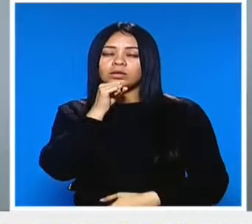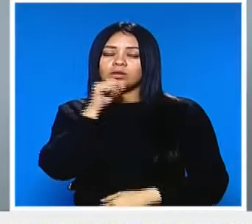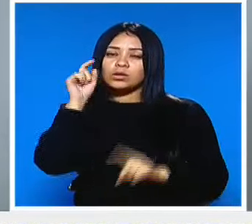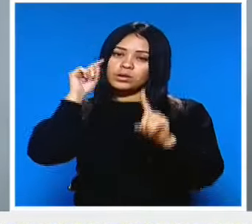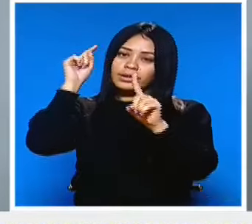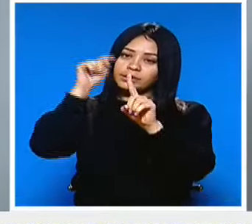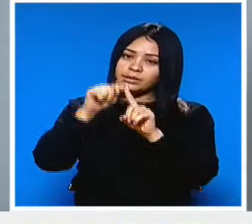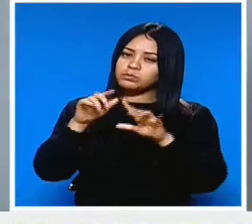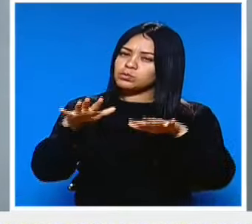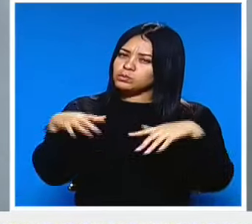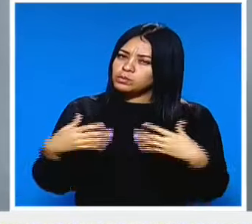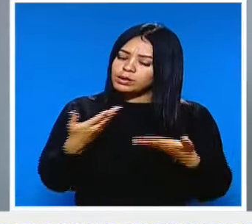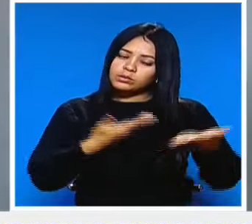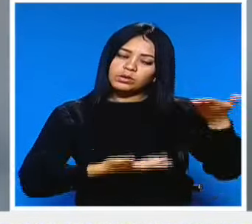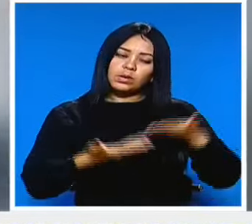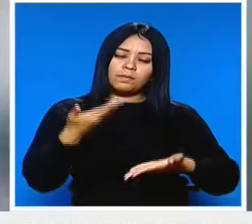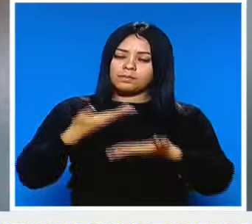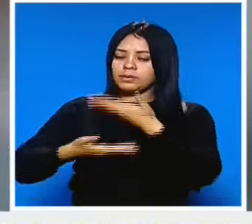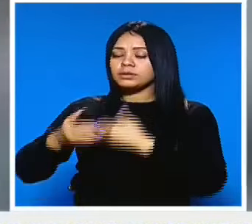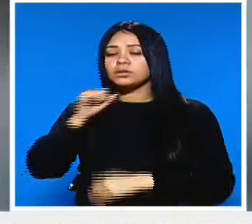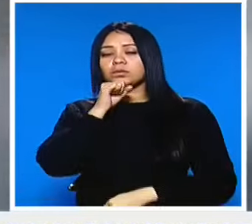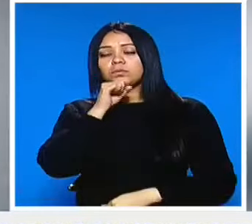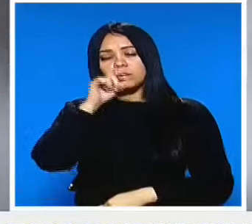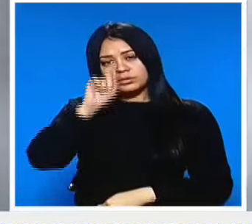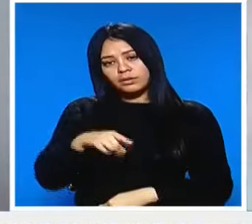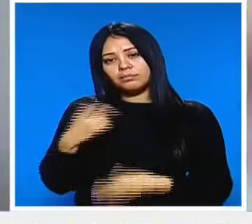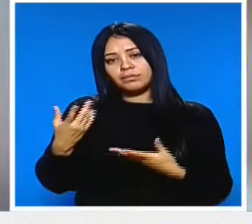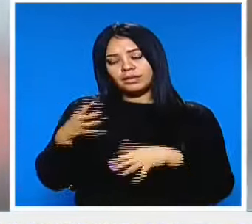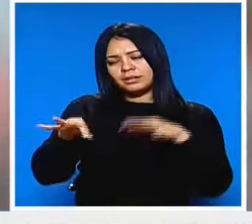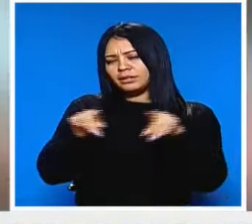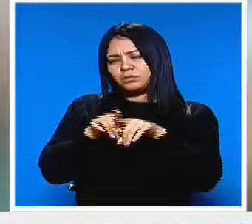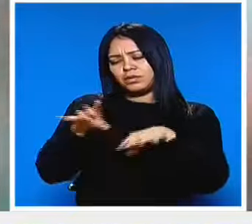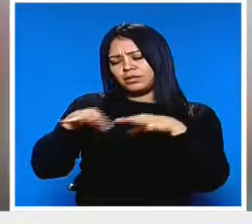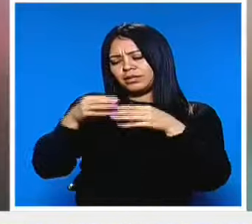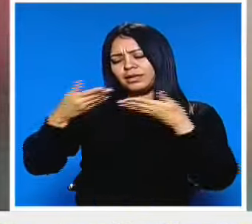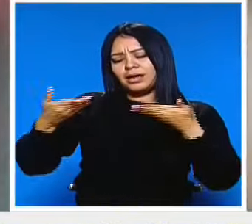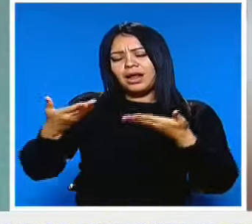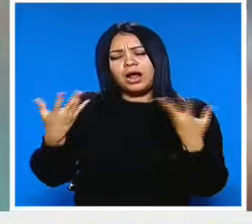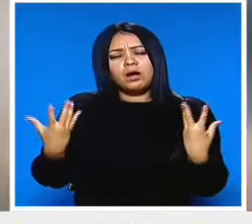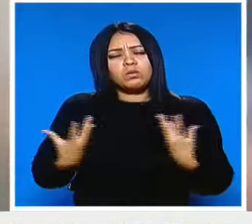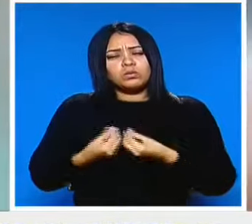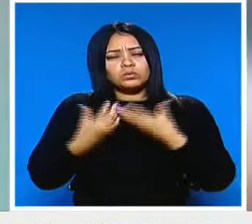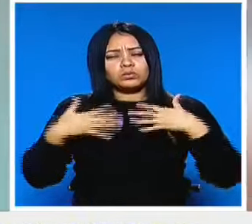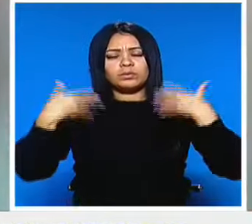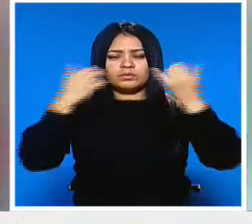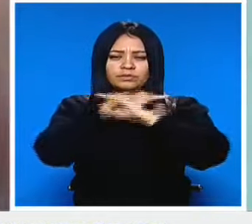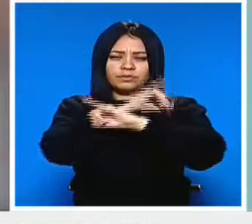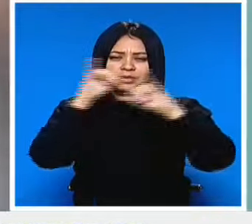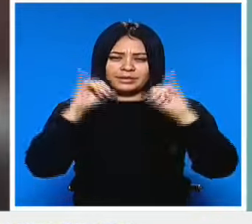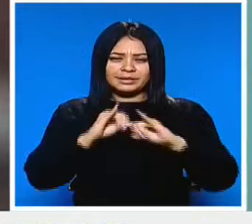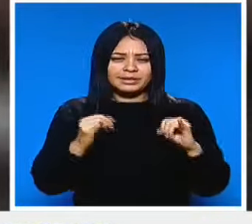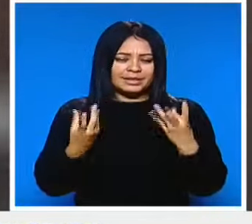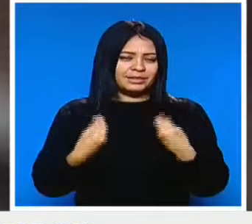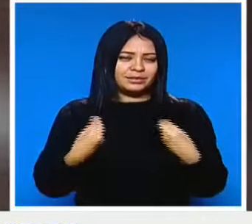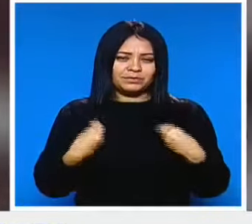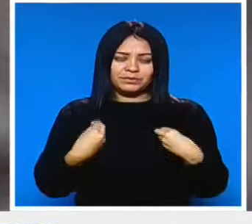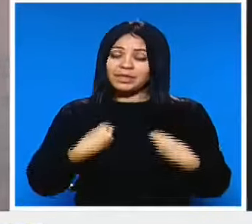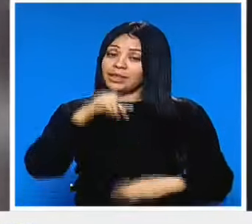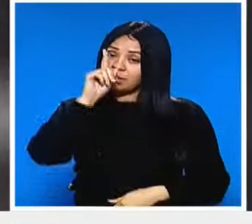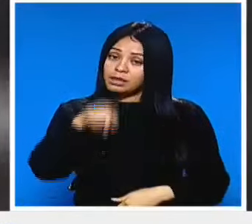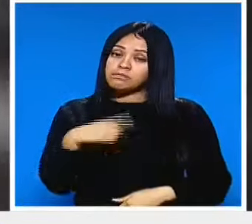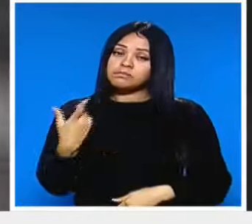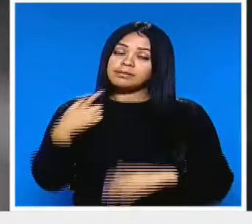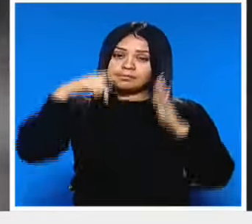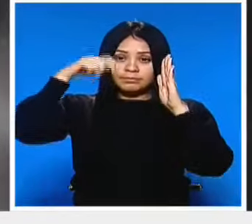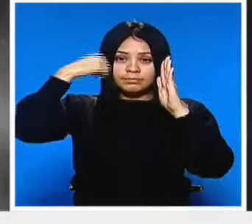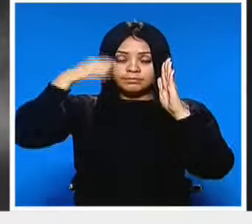objetivo de compartir con ellos, sino también de regalarle probablemente uno de los momentos más felices de sus vidas y también, por cierto, de capturar